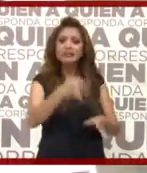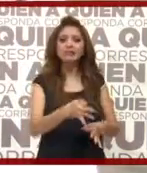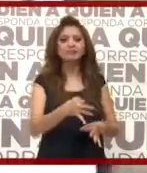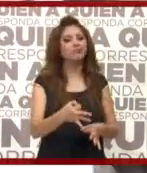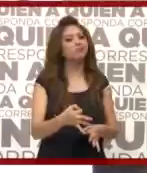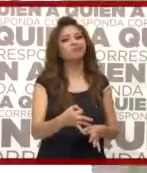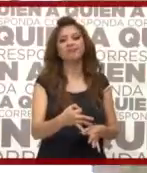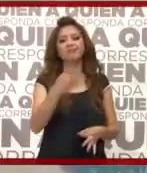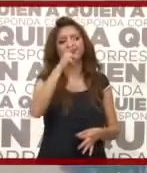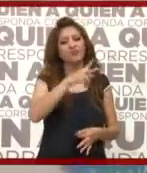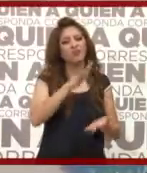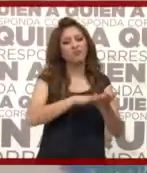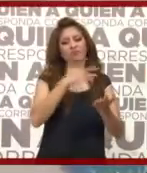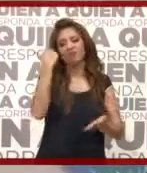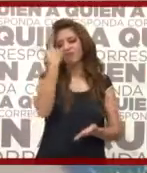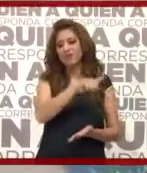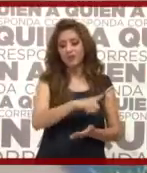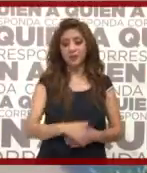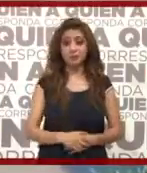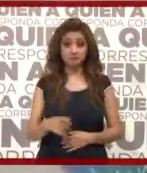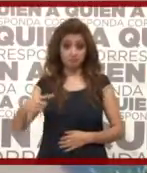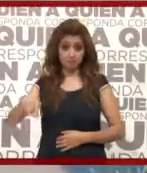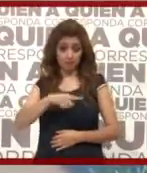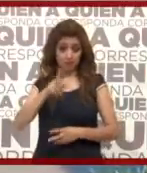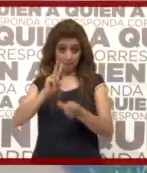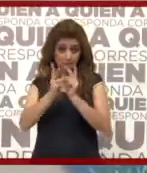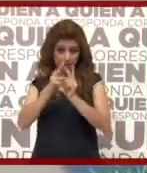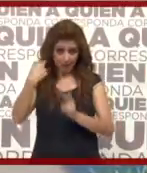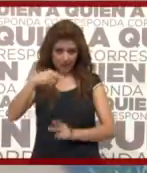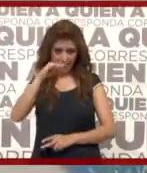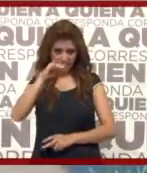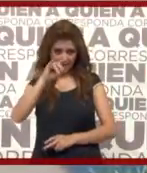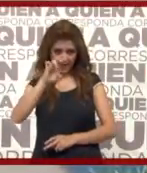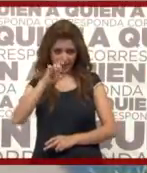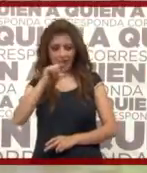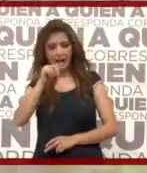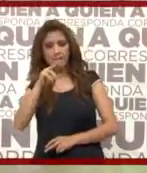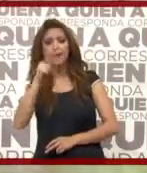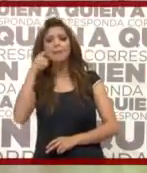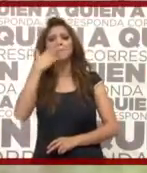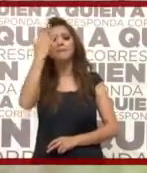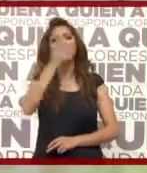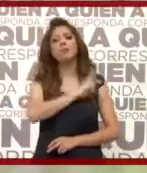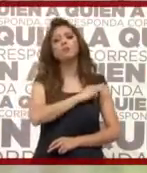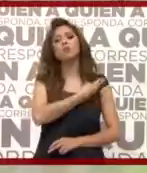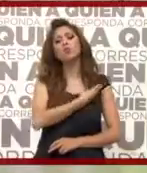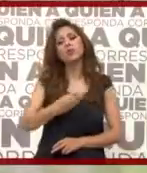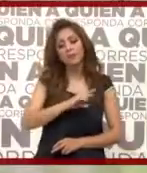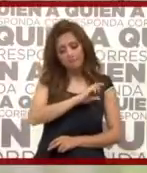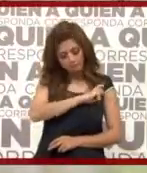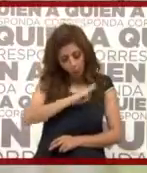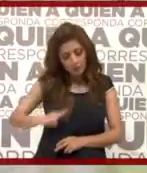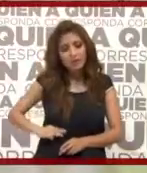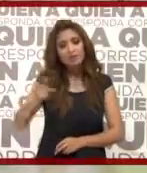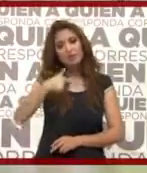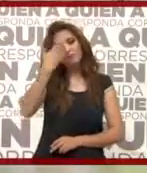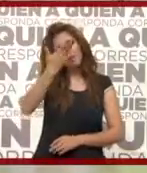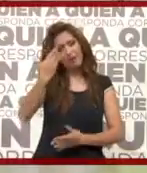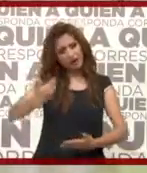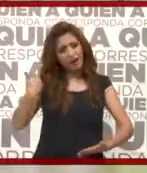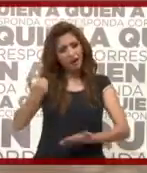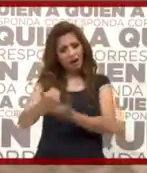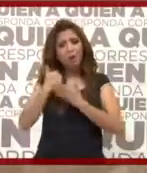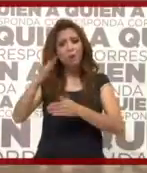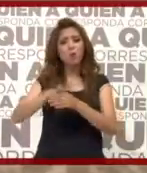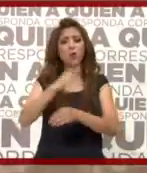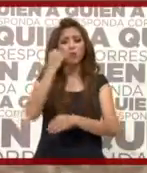tiene demasiada humedad. Los vecinos de la colonia Miguel Alemán exigen a las autoridades del municipio de Boca del Río pongan manos a la obra, ya que este problema tiene varios